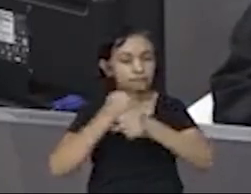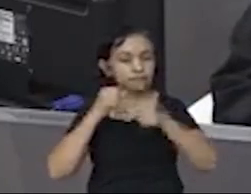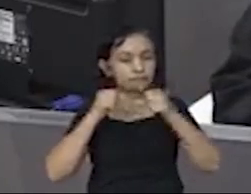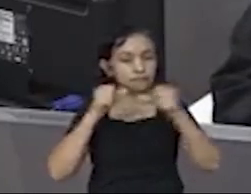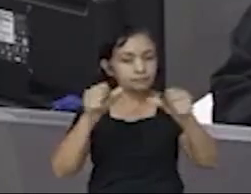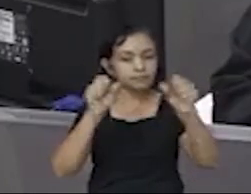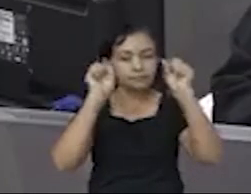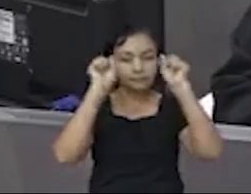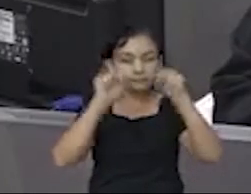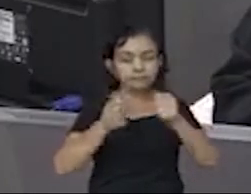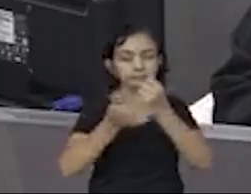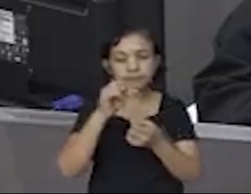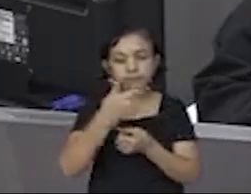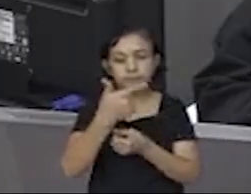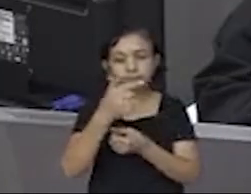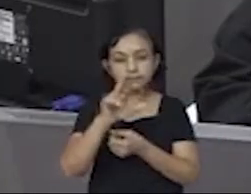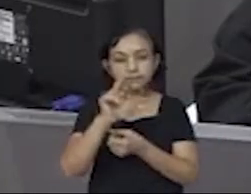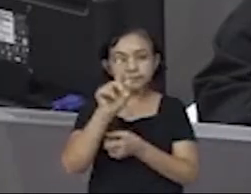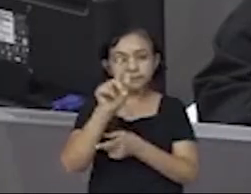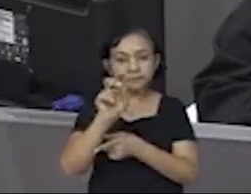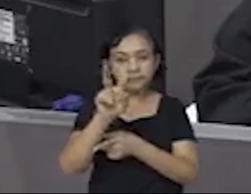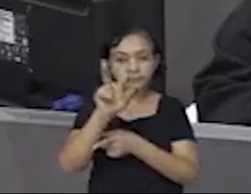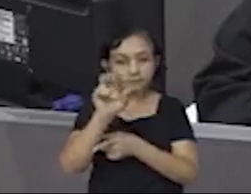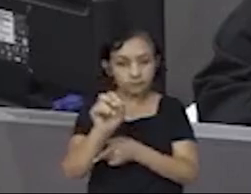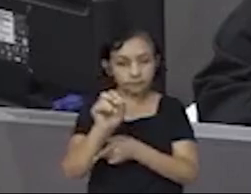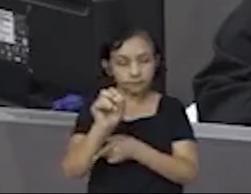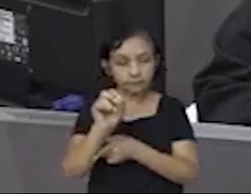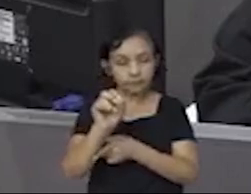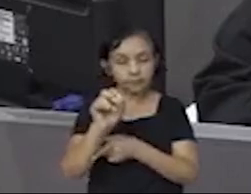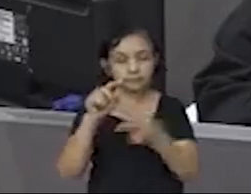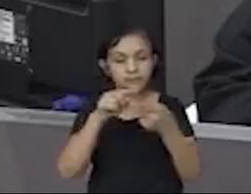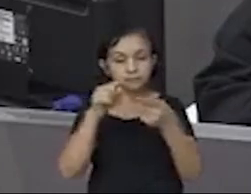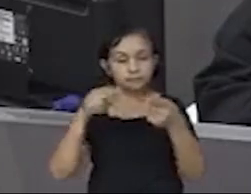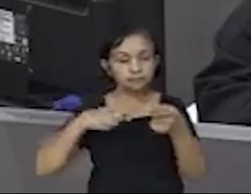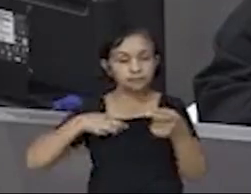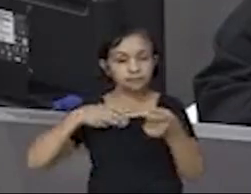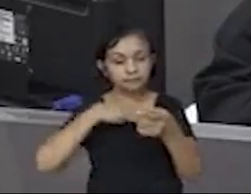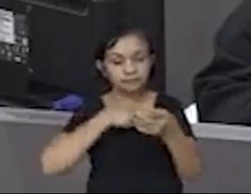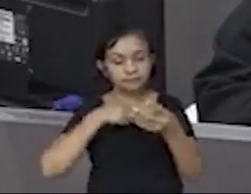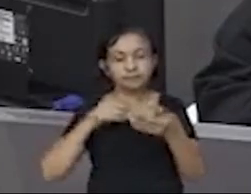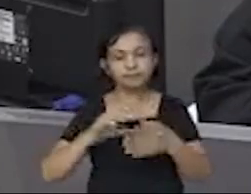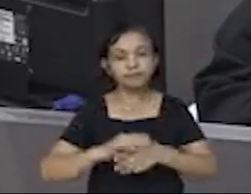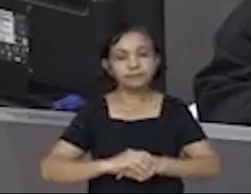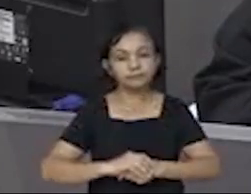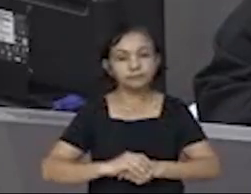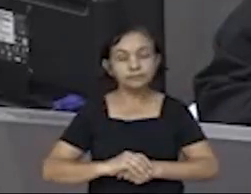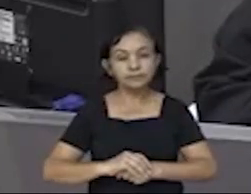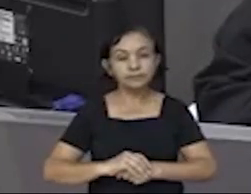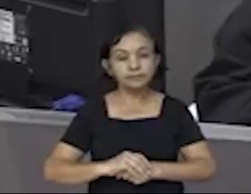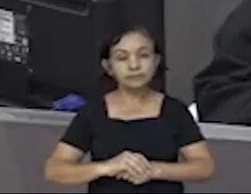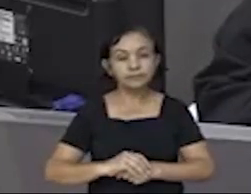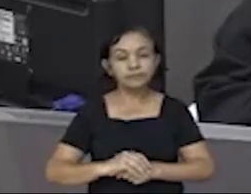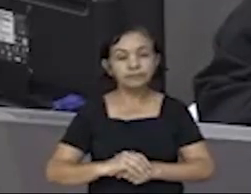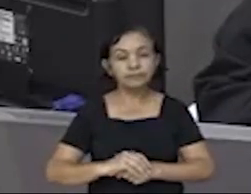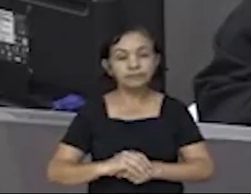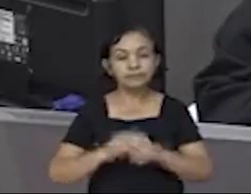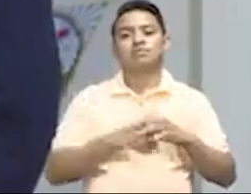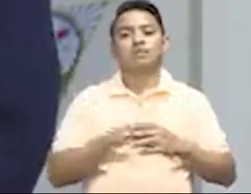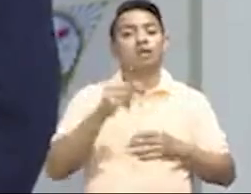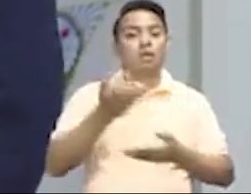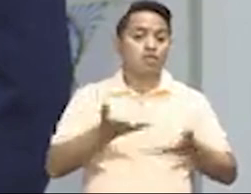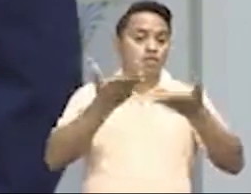pudiendo ser reelectos en la sesión plenaria también se presentó el informe de consulta y dictamen del